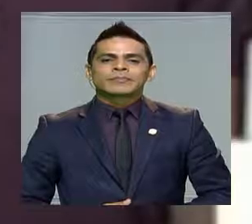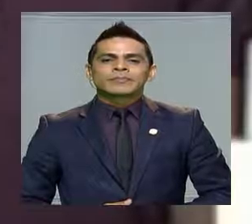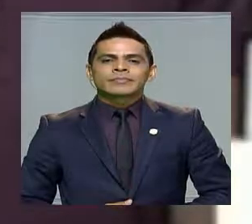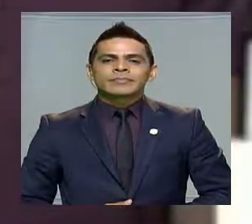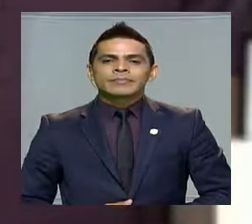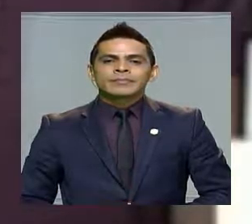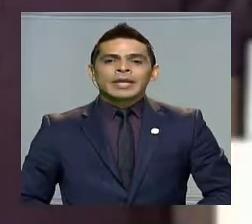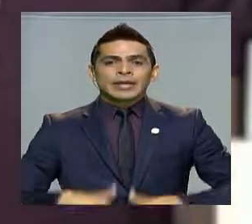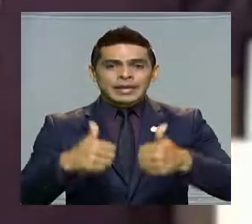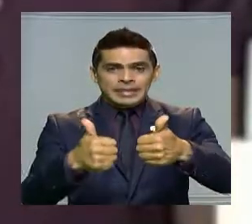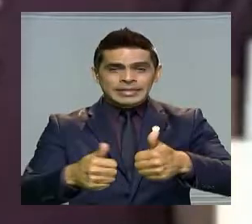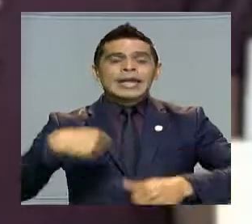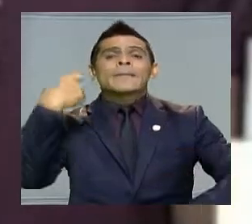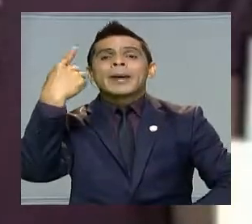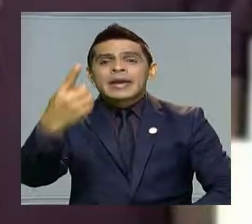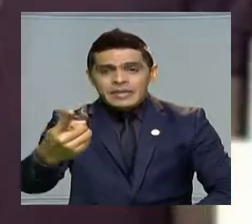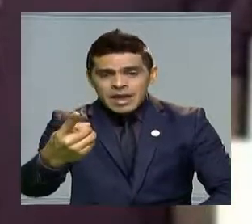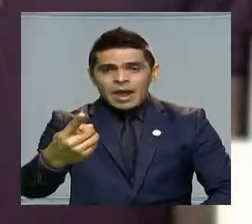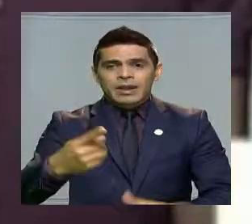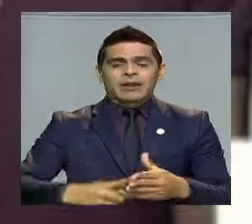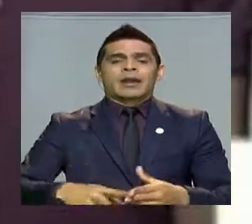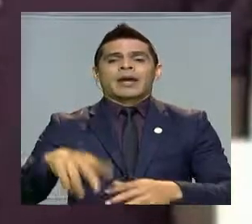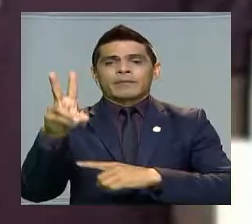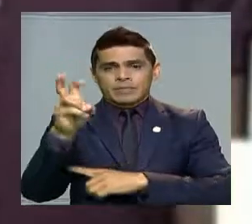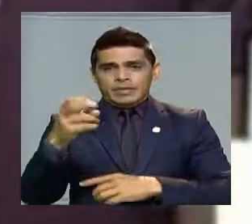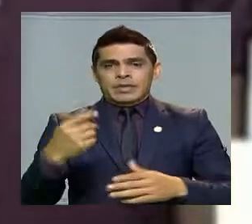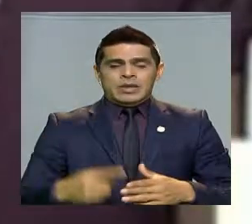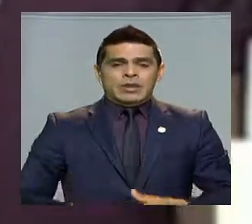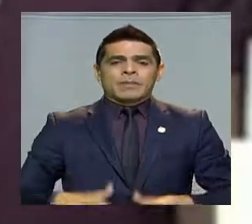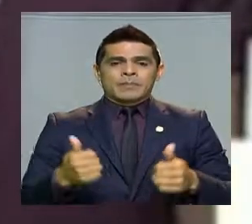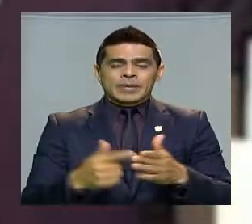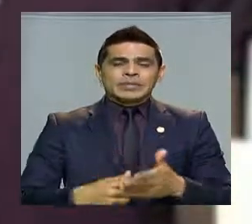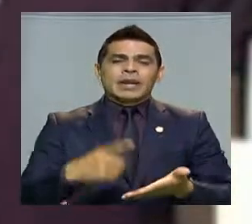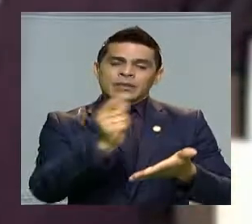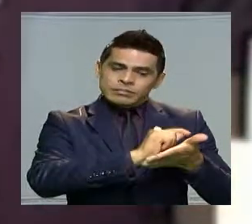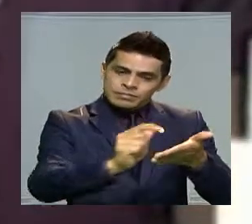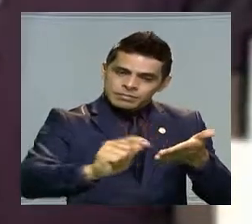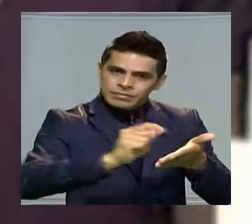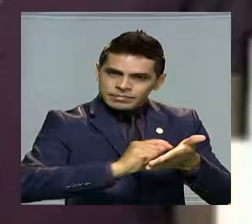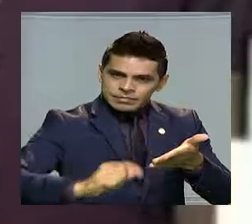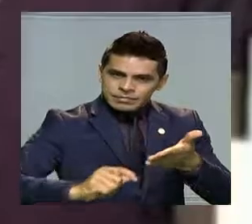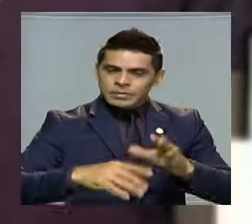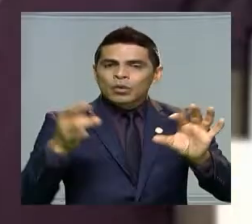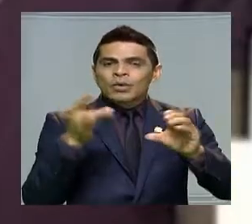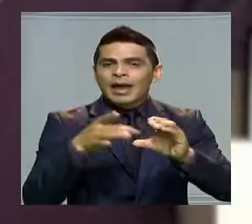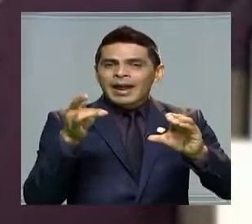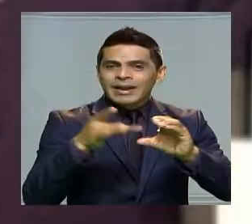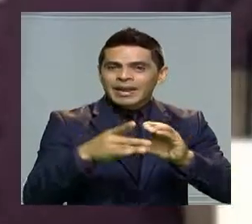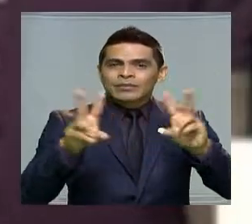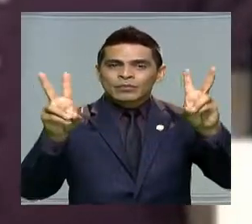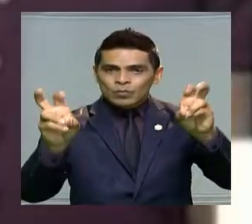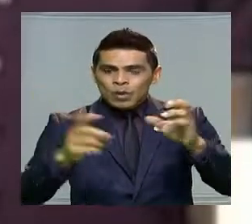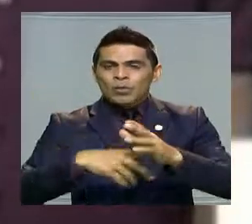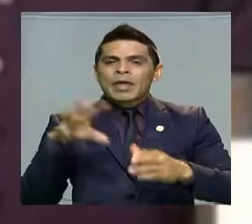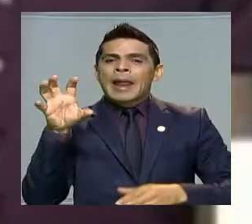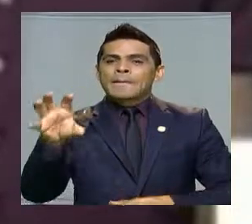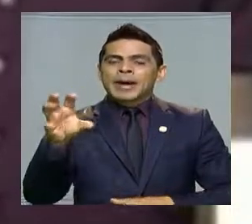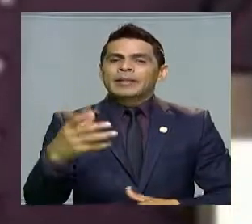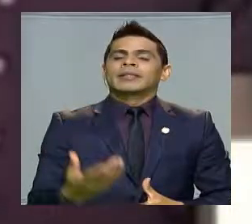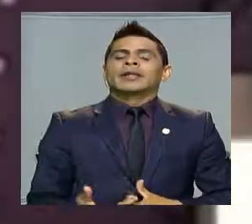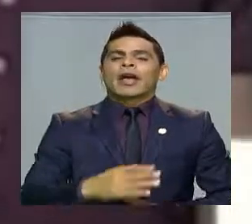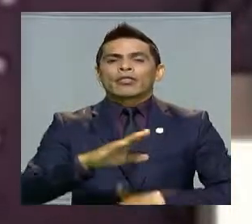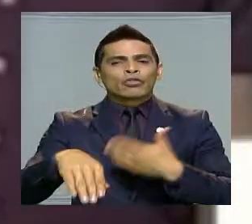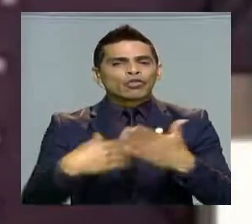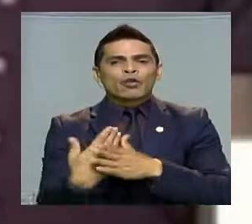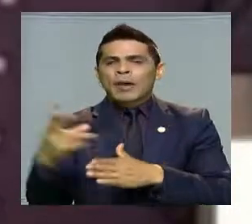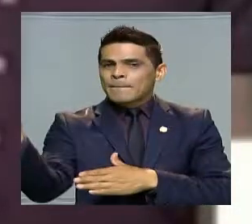iniciará mañana, una gran jornada de carnetización de la patria que va a llevarnos por todos los rincones del país para